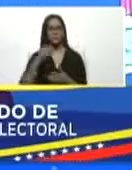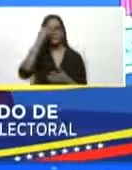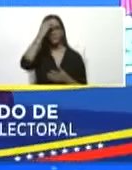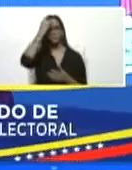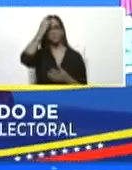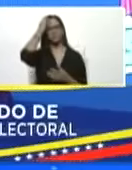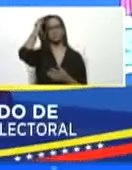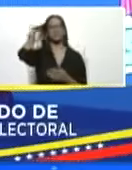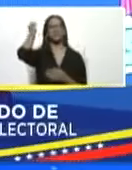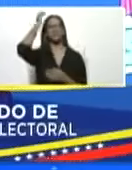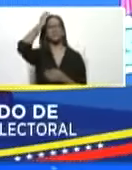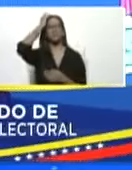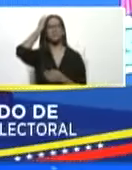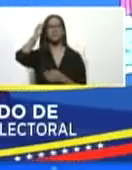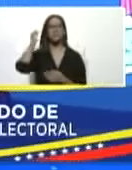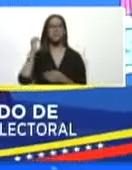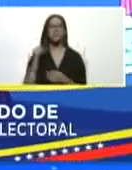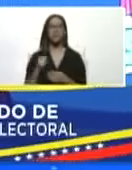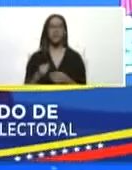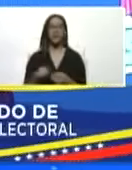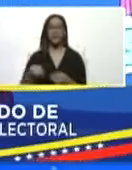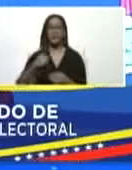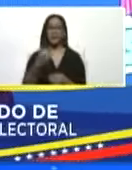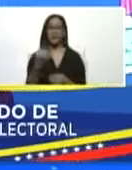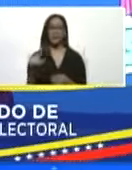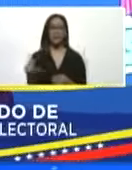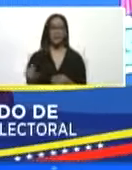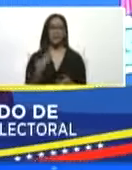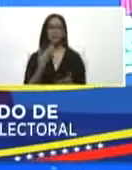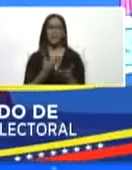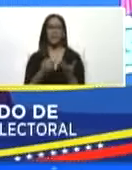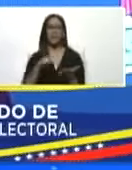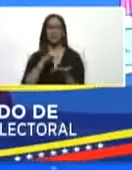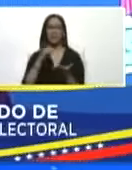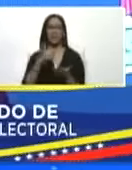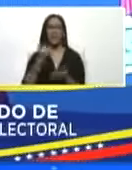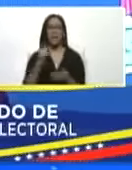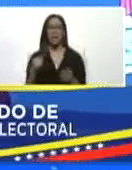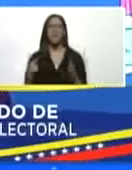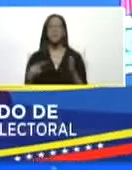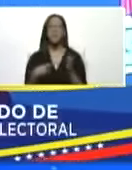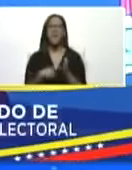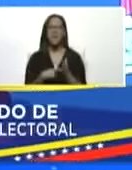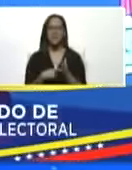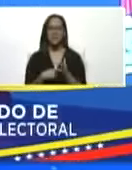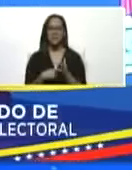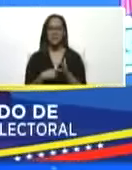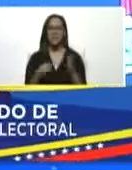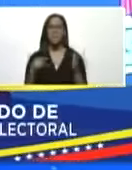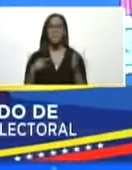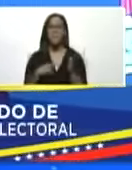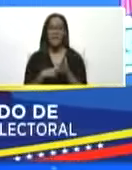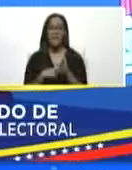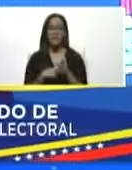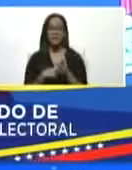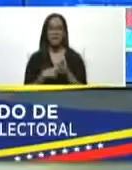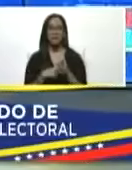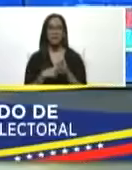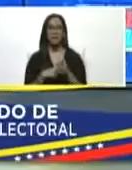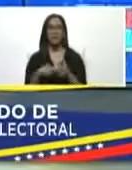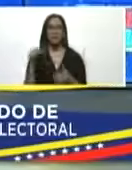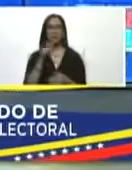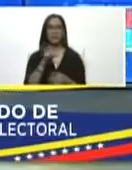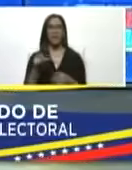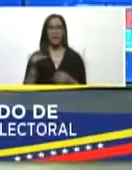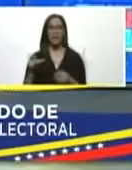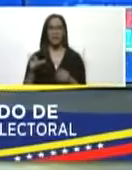cantidad de solicitudes de nacionalización que hay. Miles, Ceballos, miles de gente que ha llegado hace